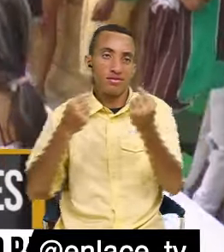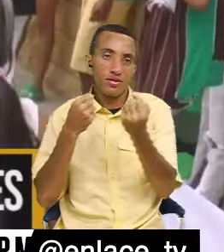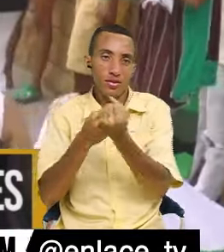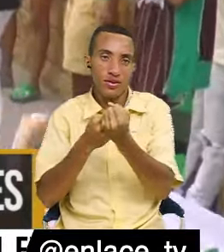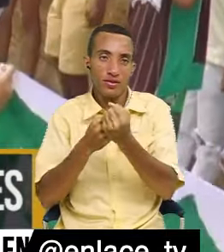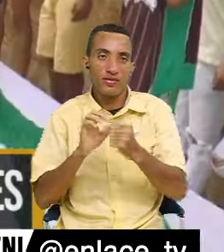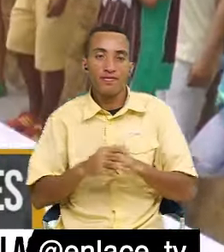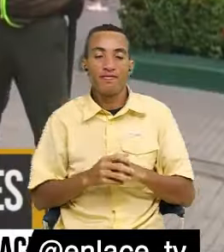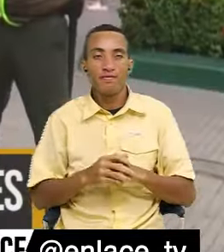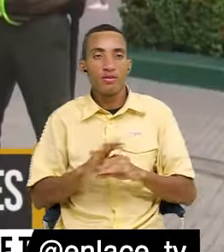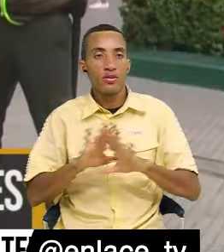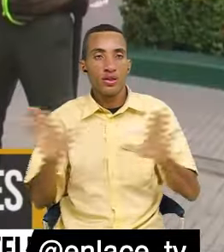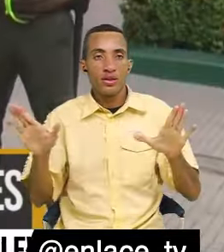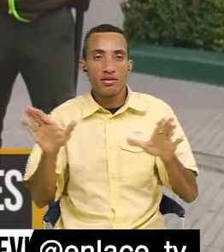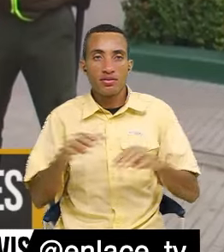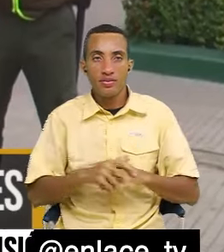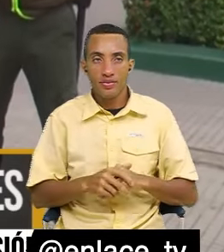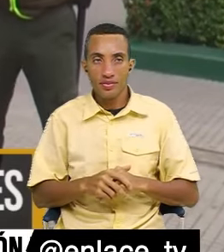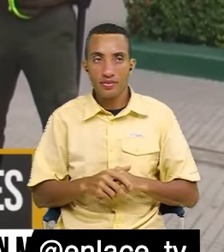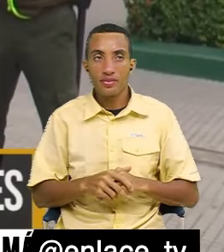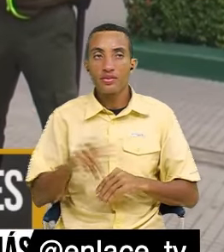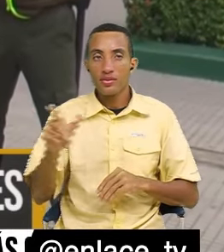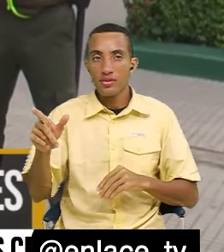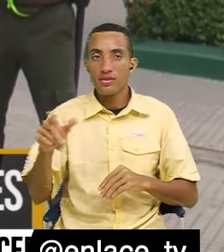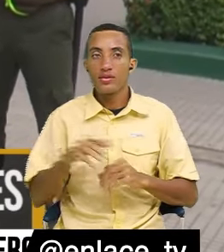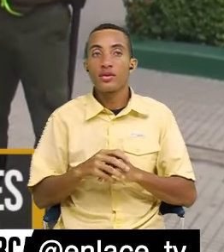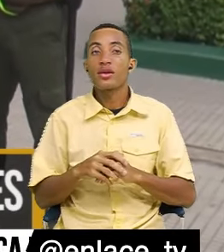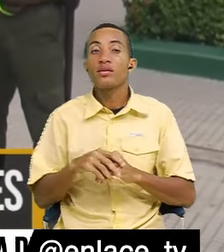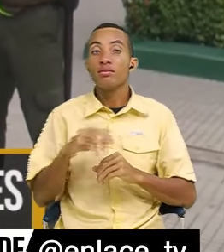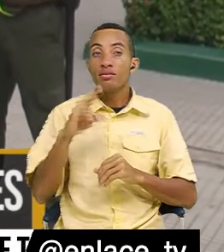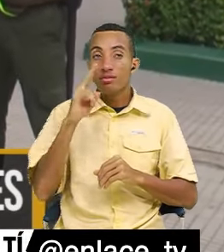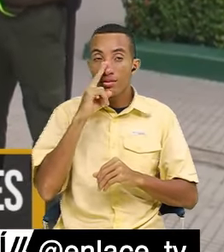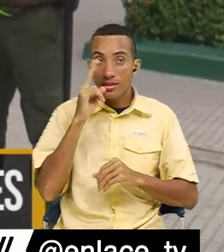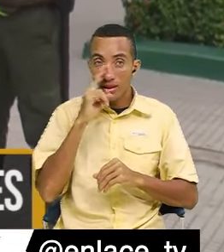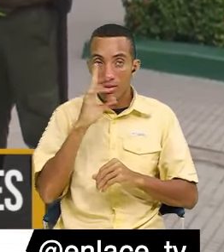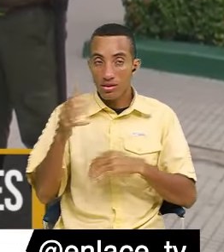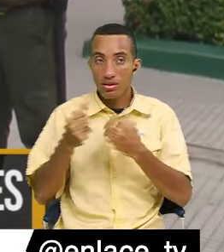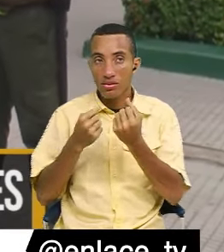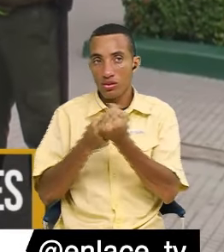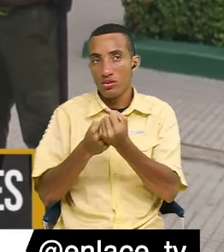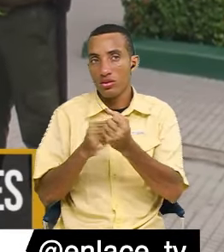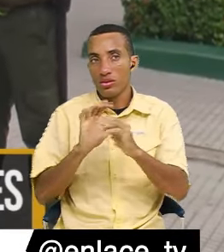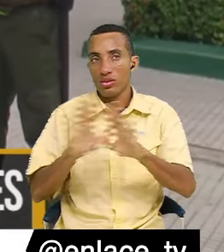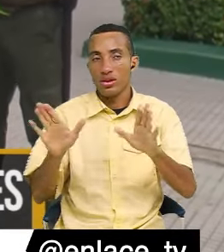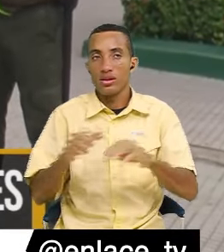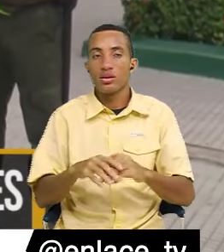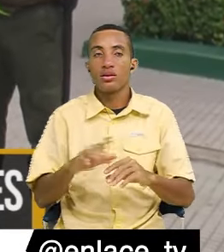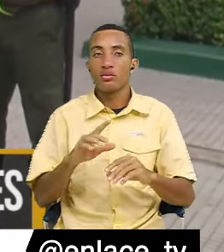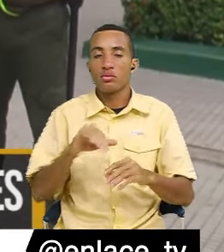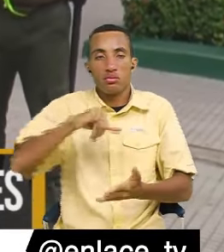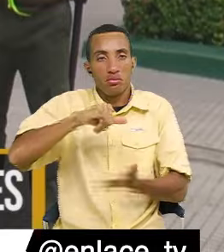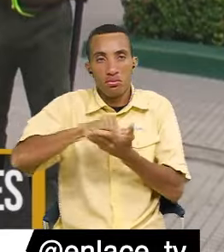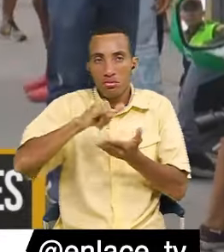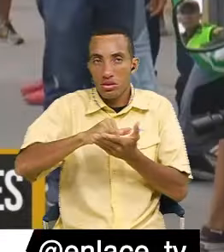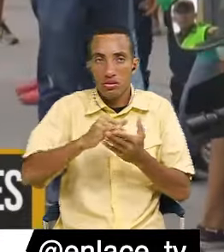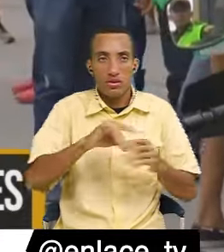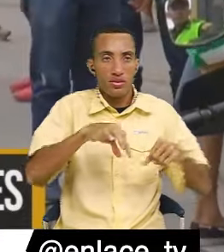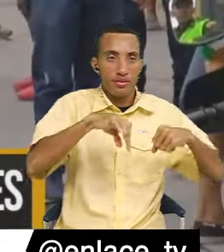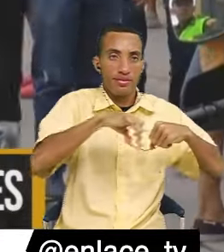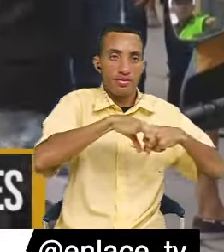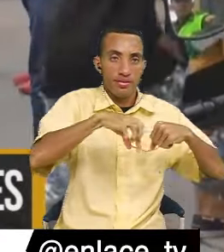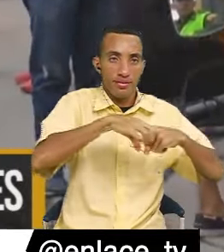merece esta institución como es Atlético Nacional. De igual manera para los nuestros, para los